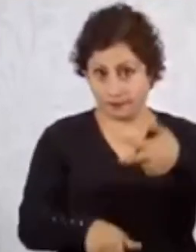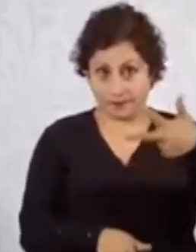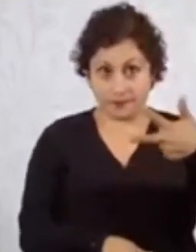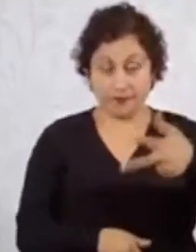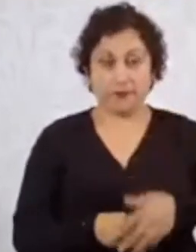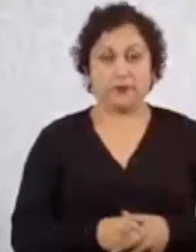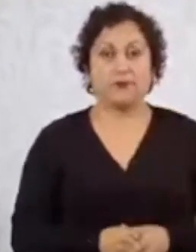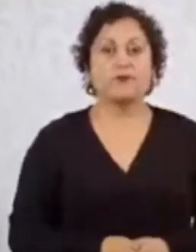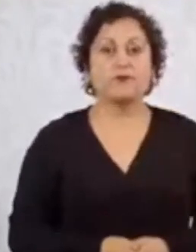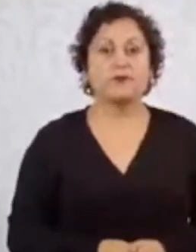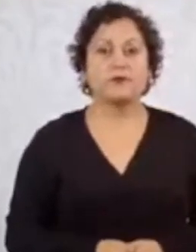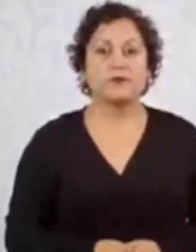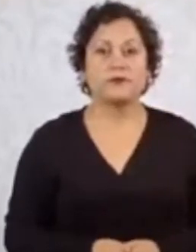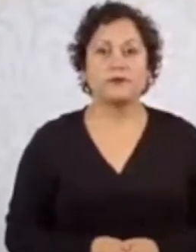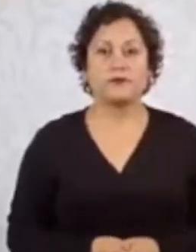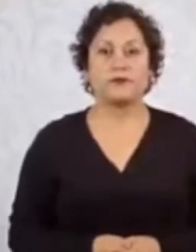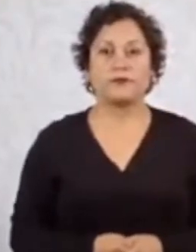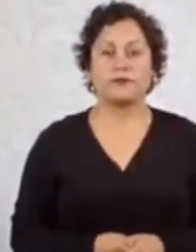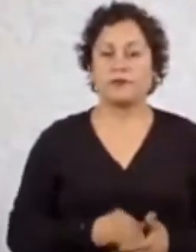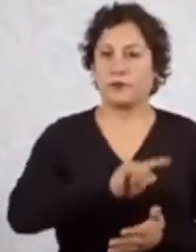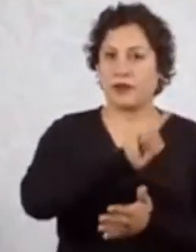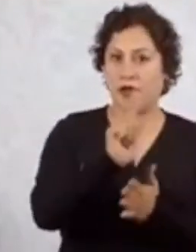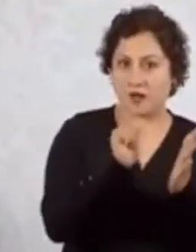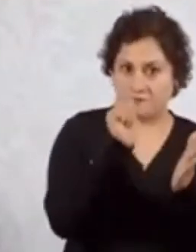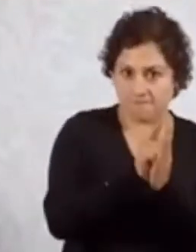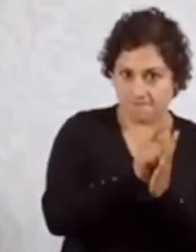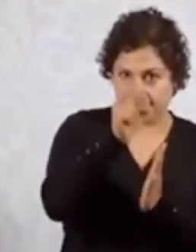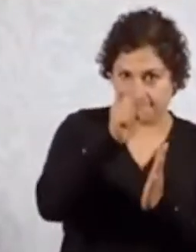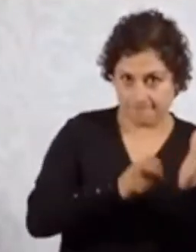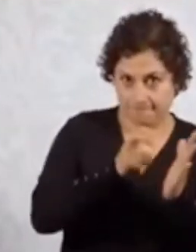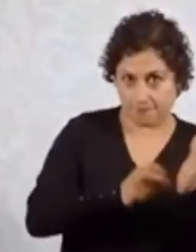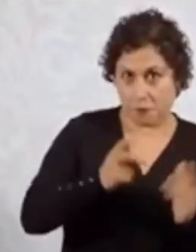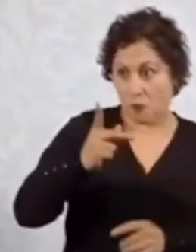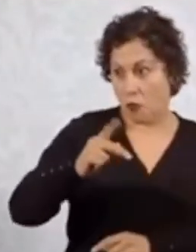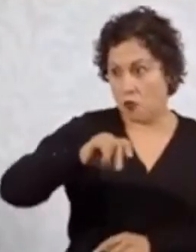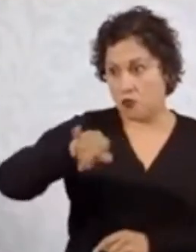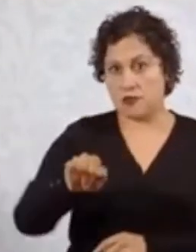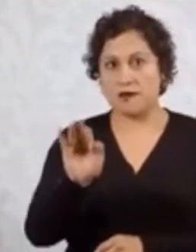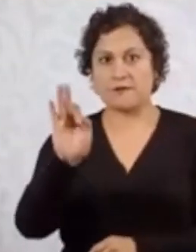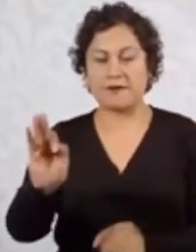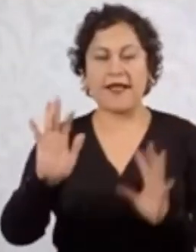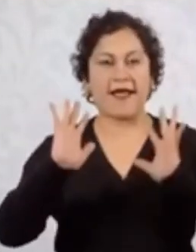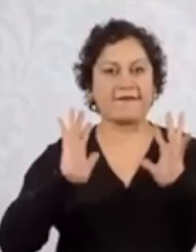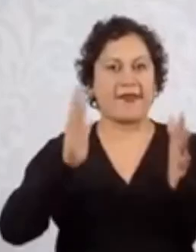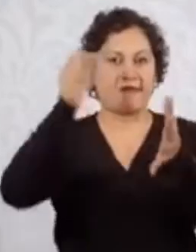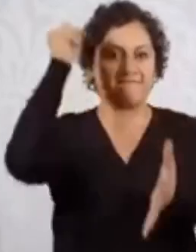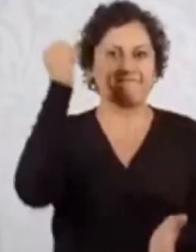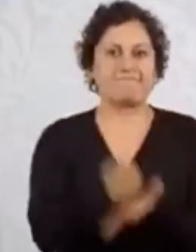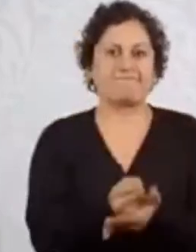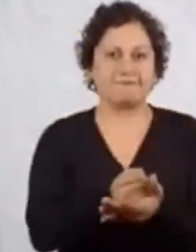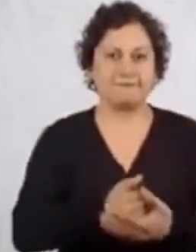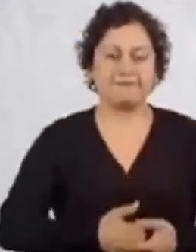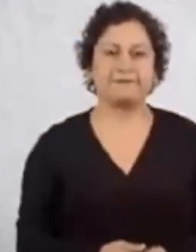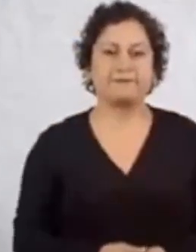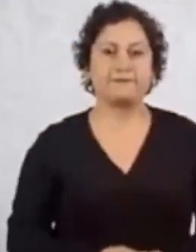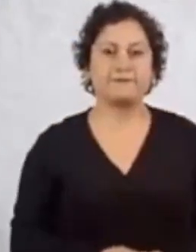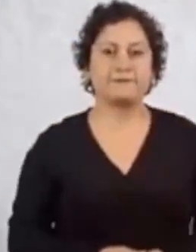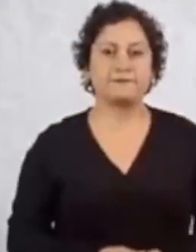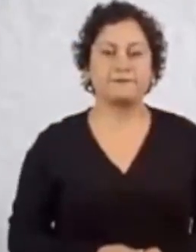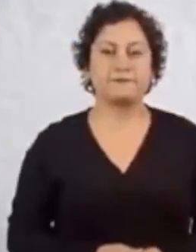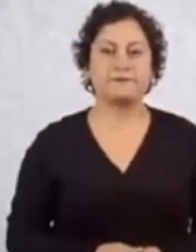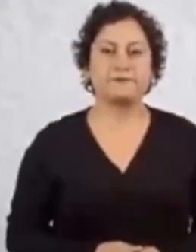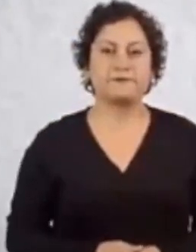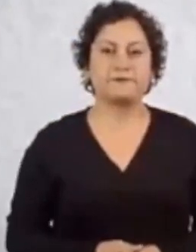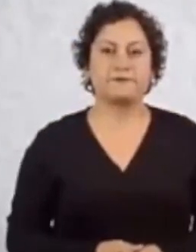apostar todavía por reforestar partes del territorio mexicano y va a,